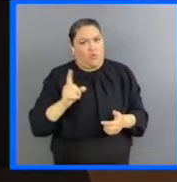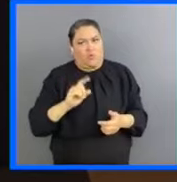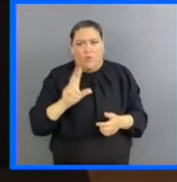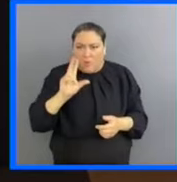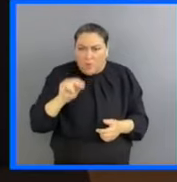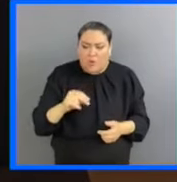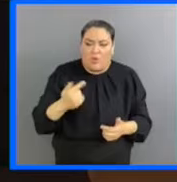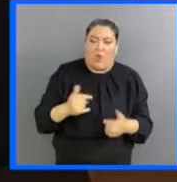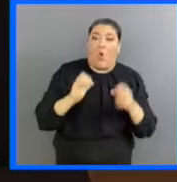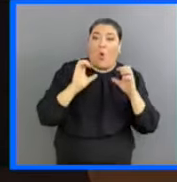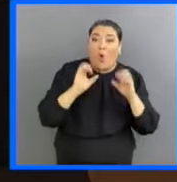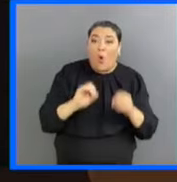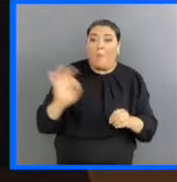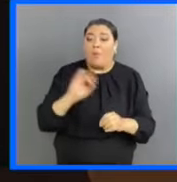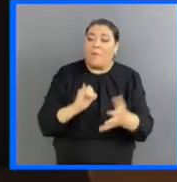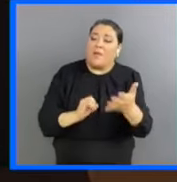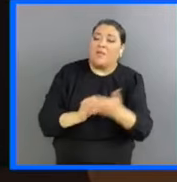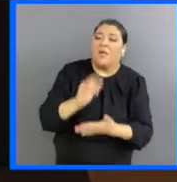una decisión